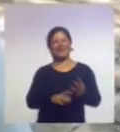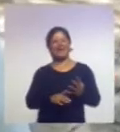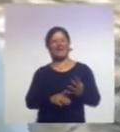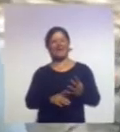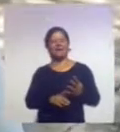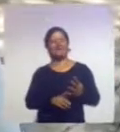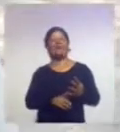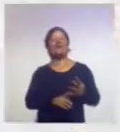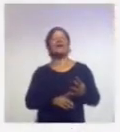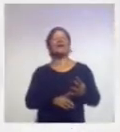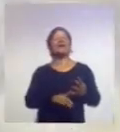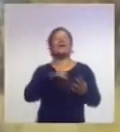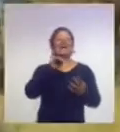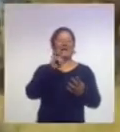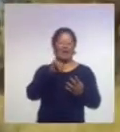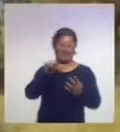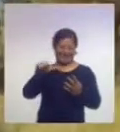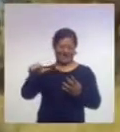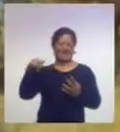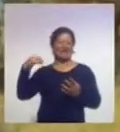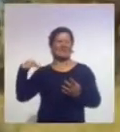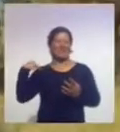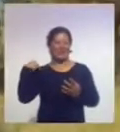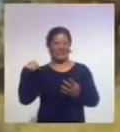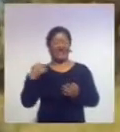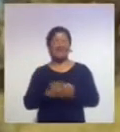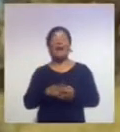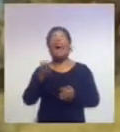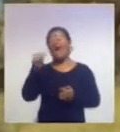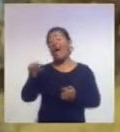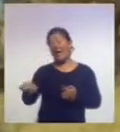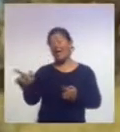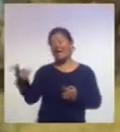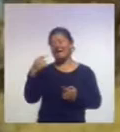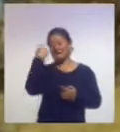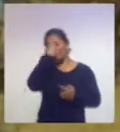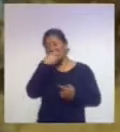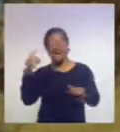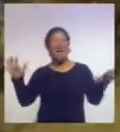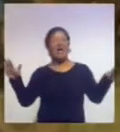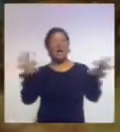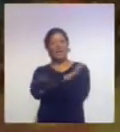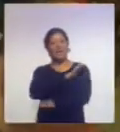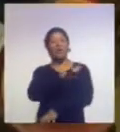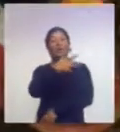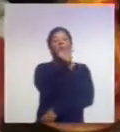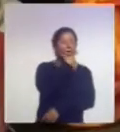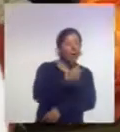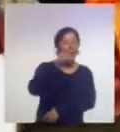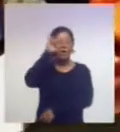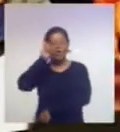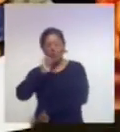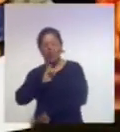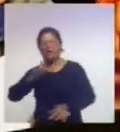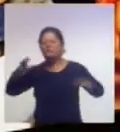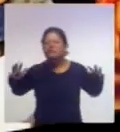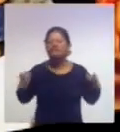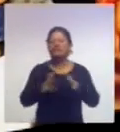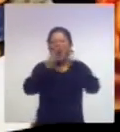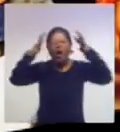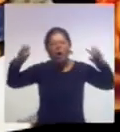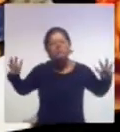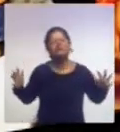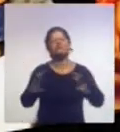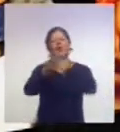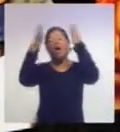de Iturbide. Con esta lucha, el rostro de México cambió. Hombres y mujeres acaudillaron una guerra de independencia que